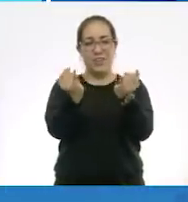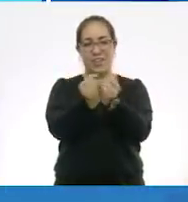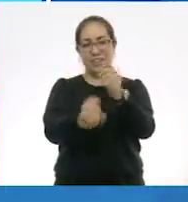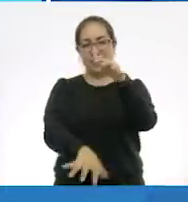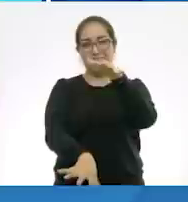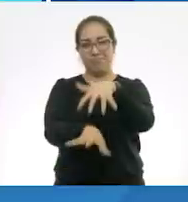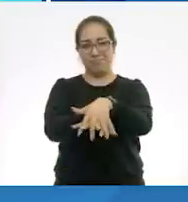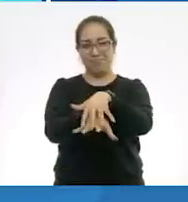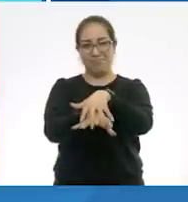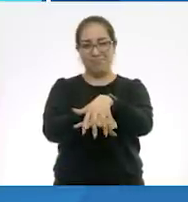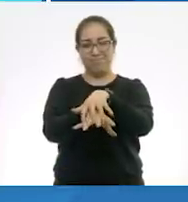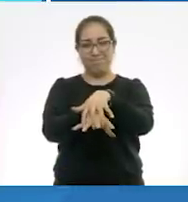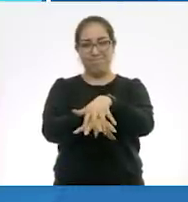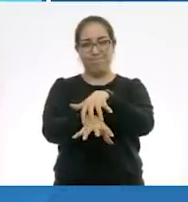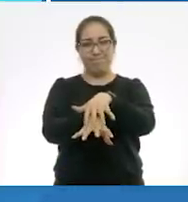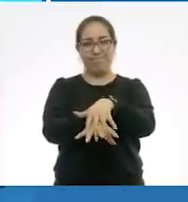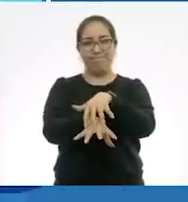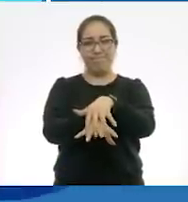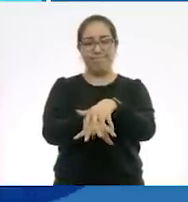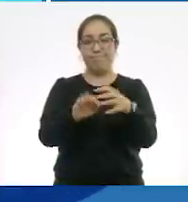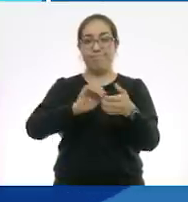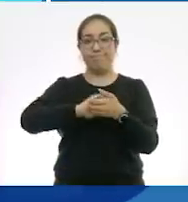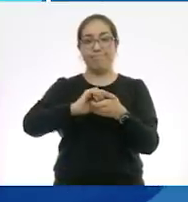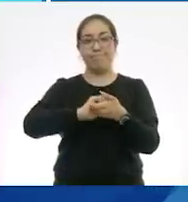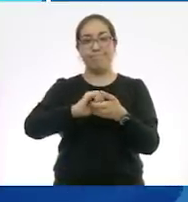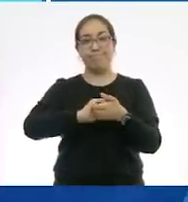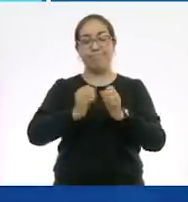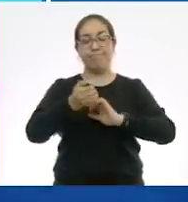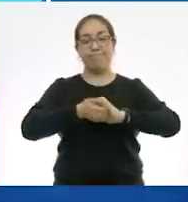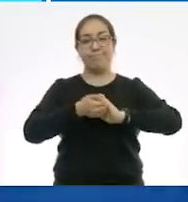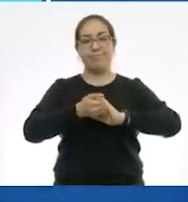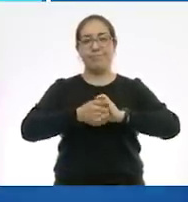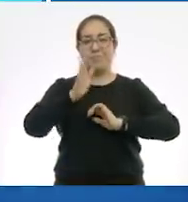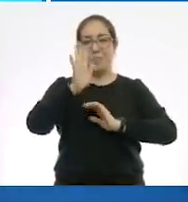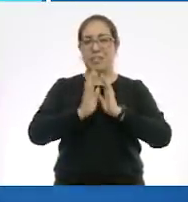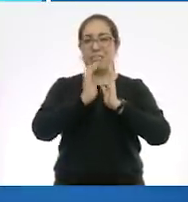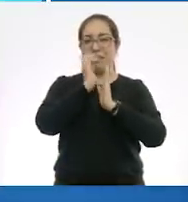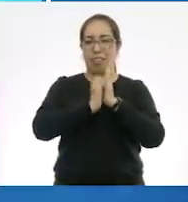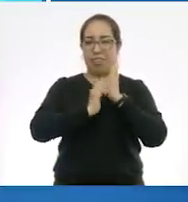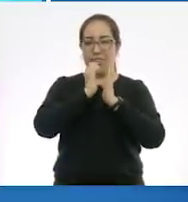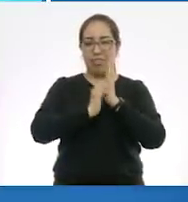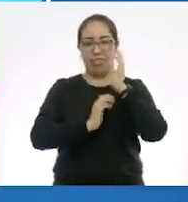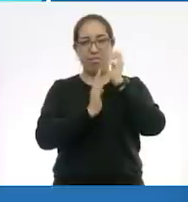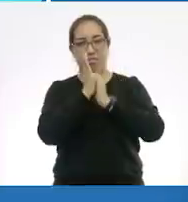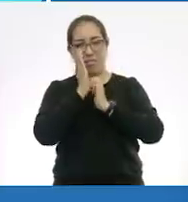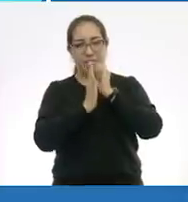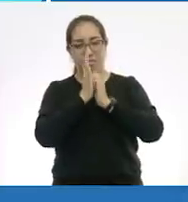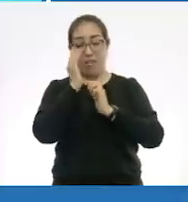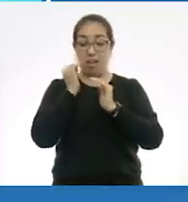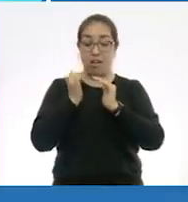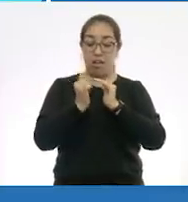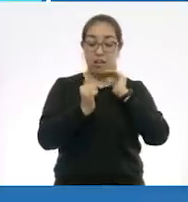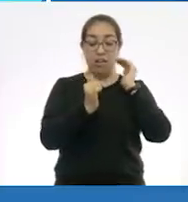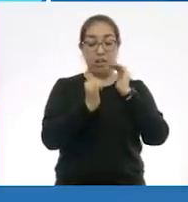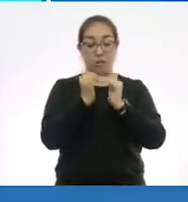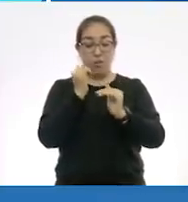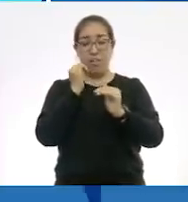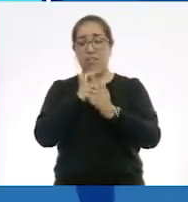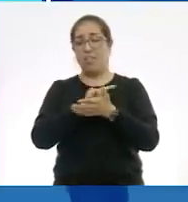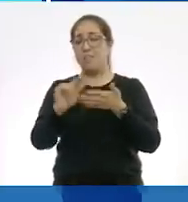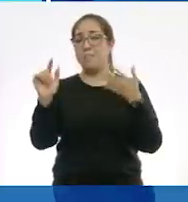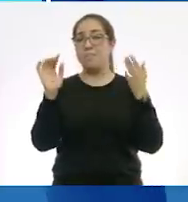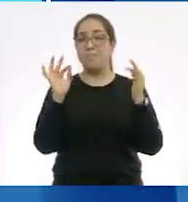la otra mano. Frota los dedos. Ahora haz como que rasguñas la palma de tus manos para lavar tus